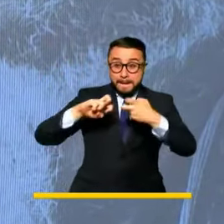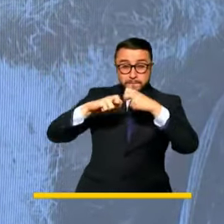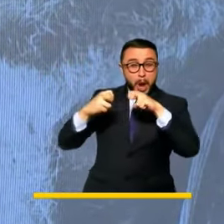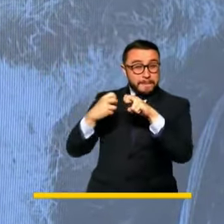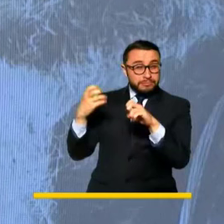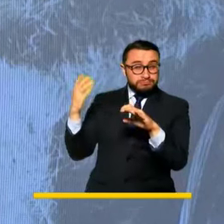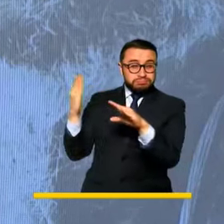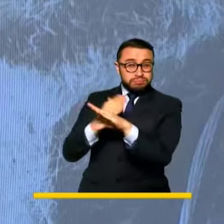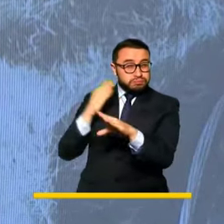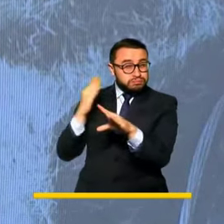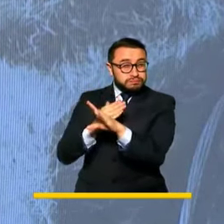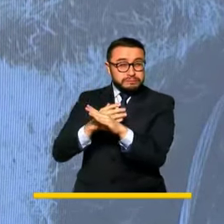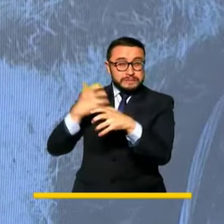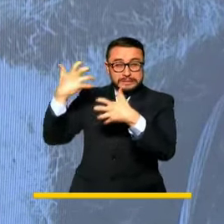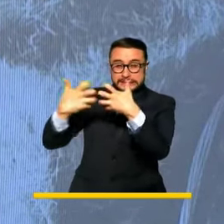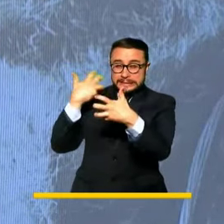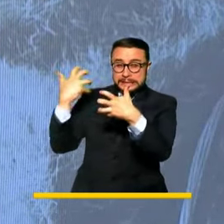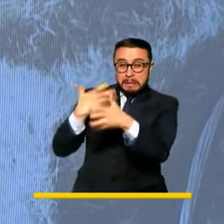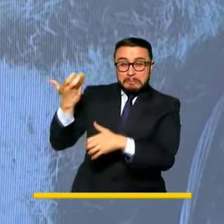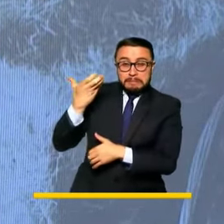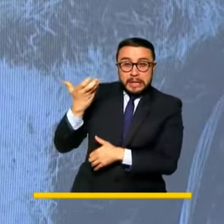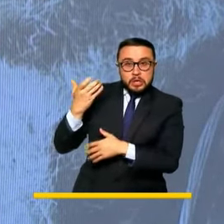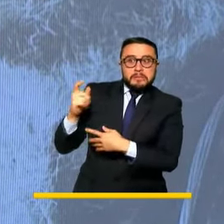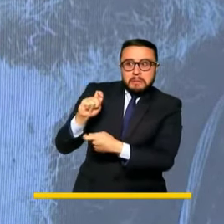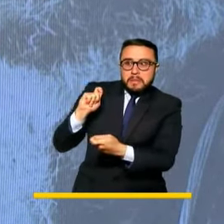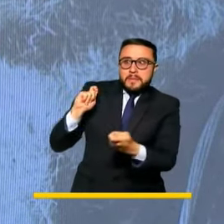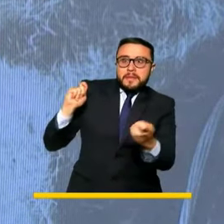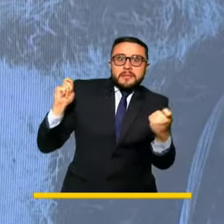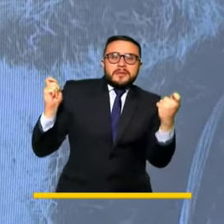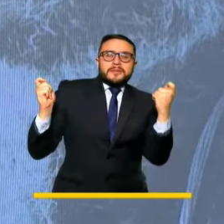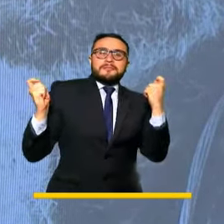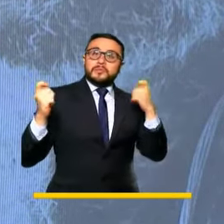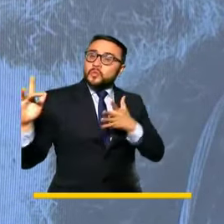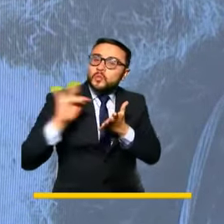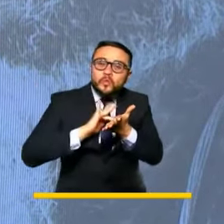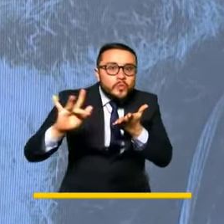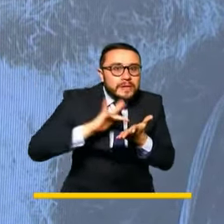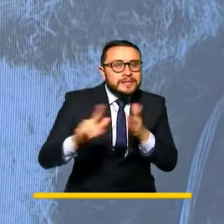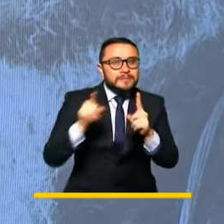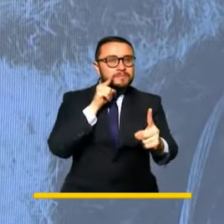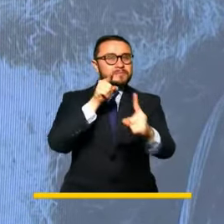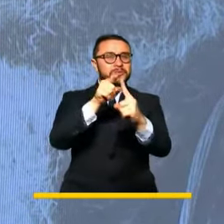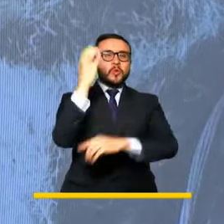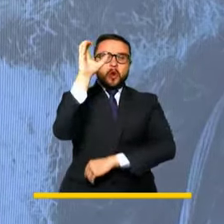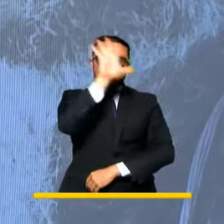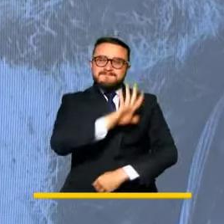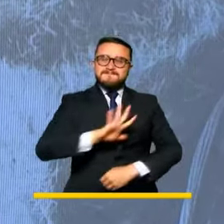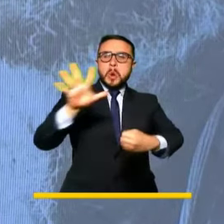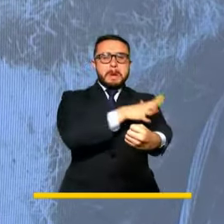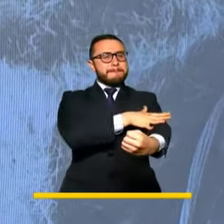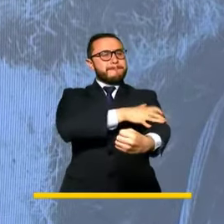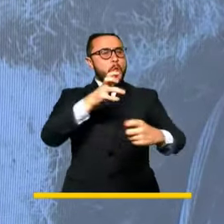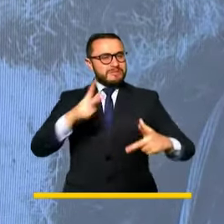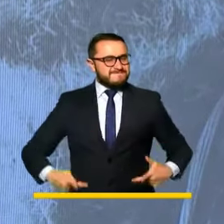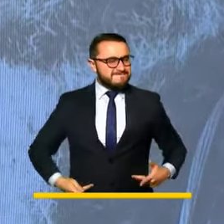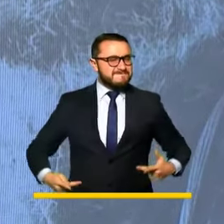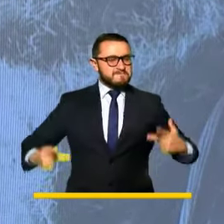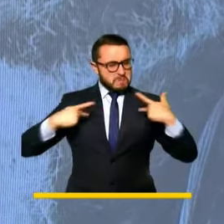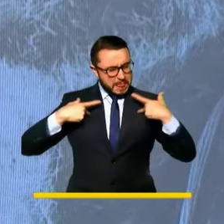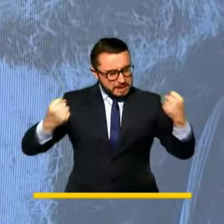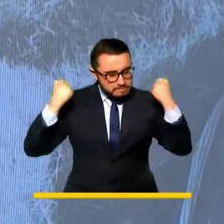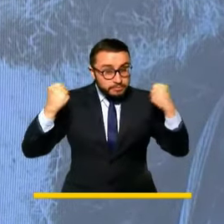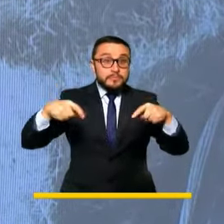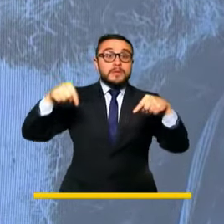de pensiones es un paso urgente para convertir a Colombia en una potencia de la vida. Este gobierno